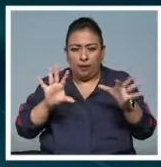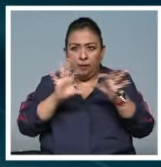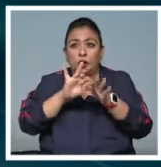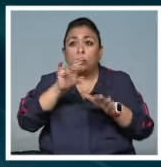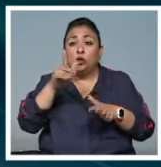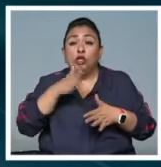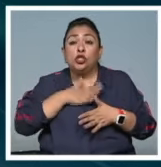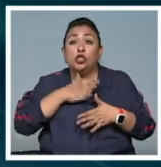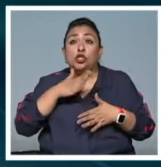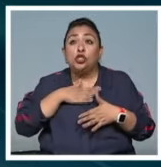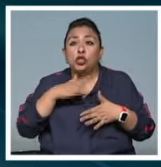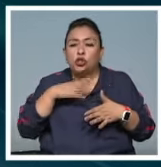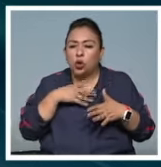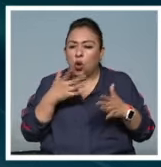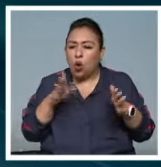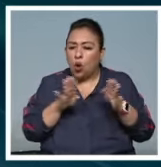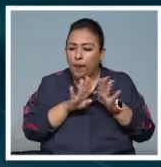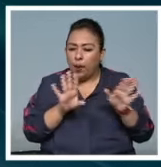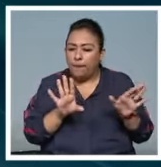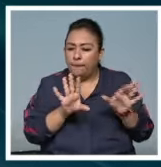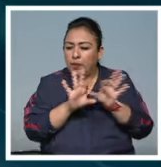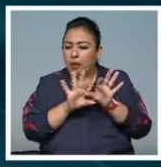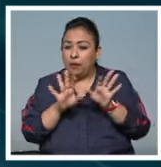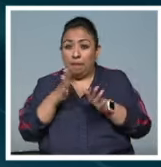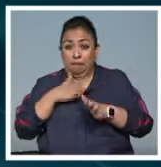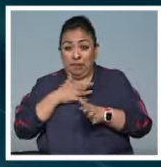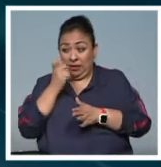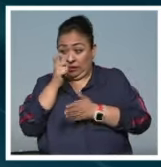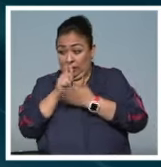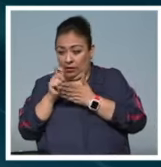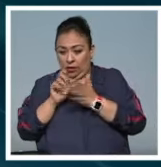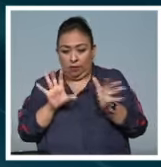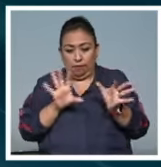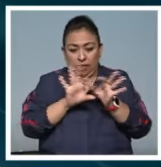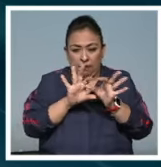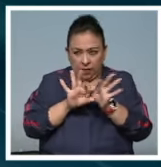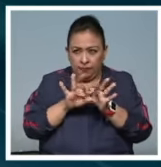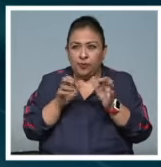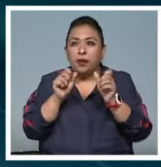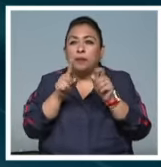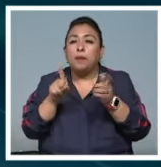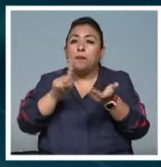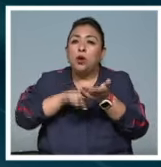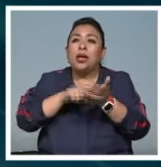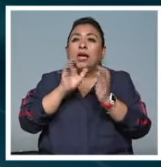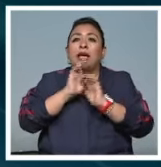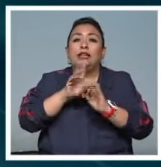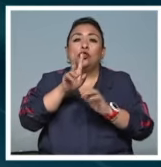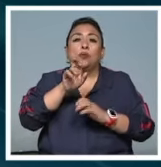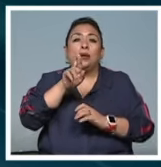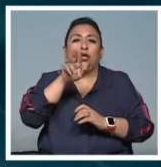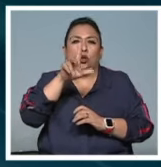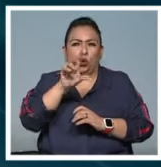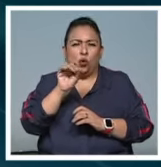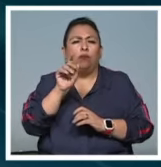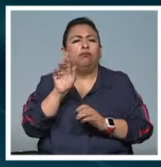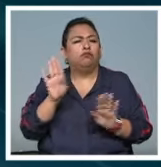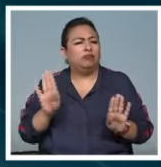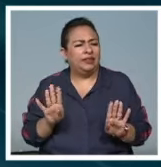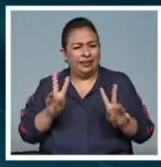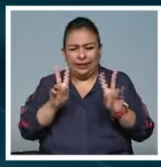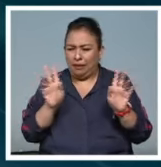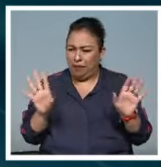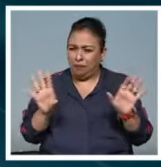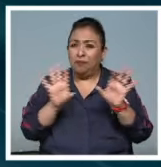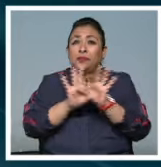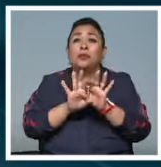los estuve hilando con textos míos y van a ir además con canciones de Virulo muy, muy ad hoc con el tema,